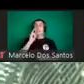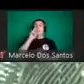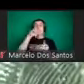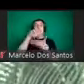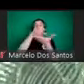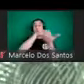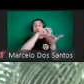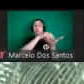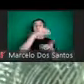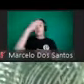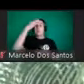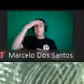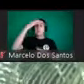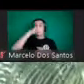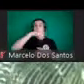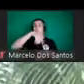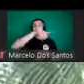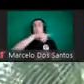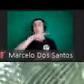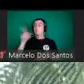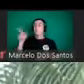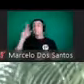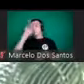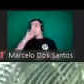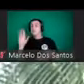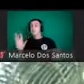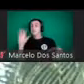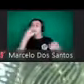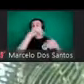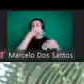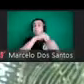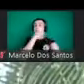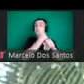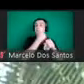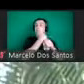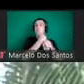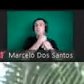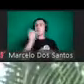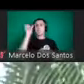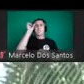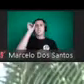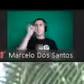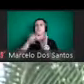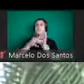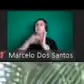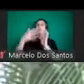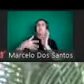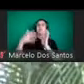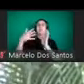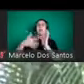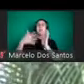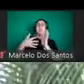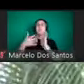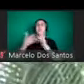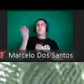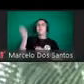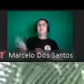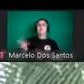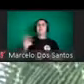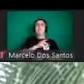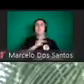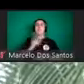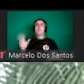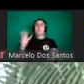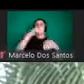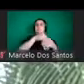genera un cambio y un beneficio para aquella persona que es incluida, sino que empieza a cambiar mentalidades desde